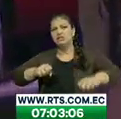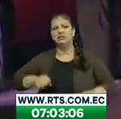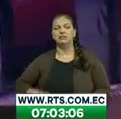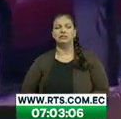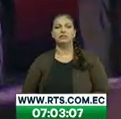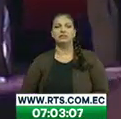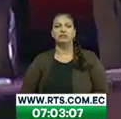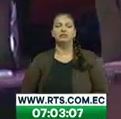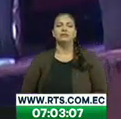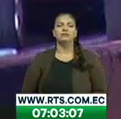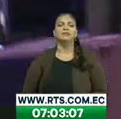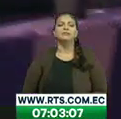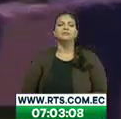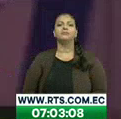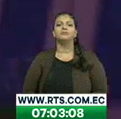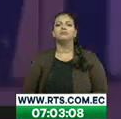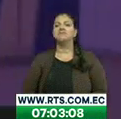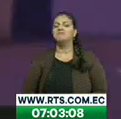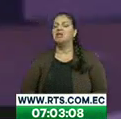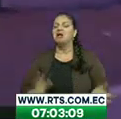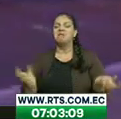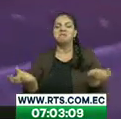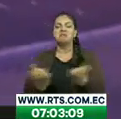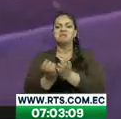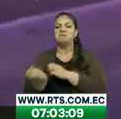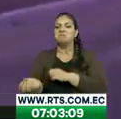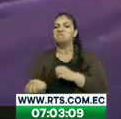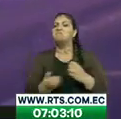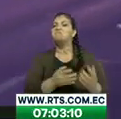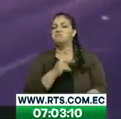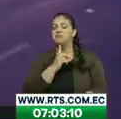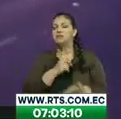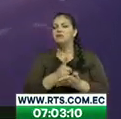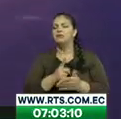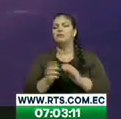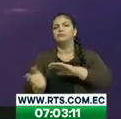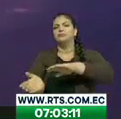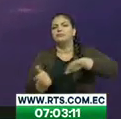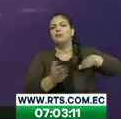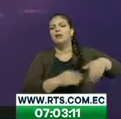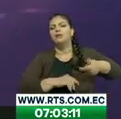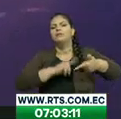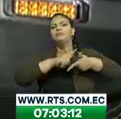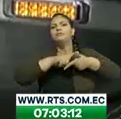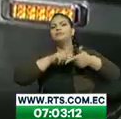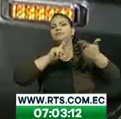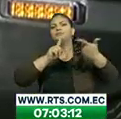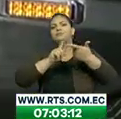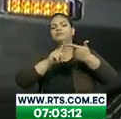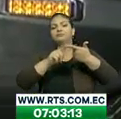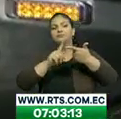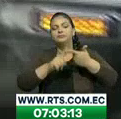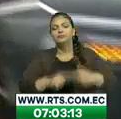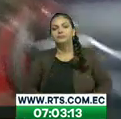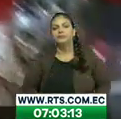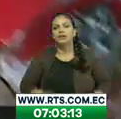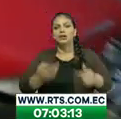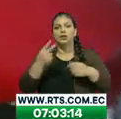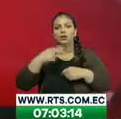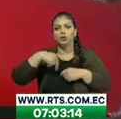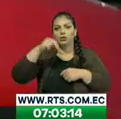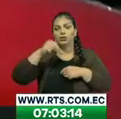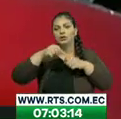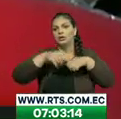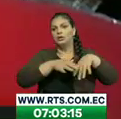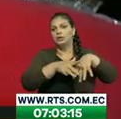lado, sobre un paso elevado de la avenida Francisco de Orellana, en el norte, un vehículo 4x4 que circulaba